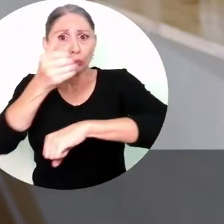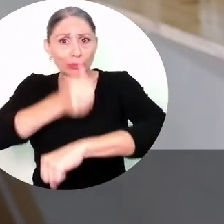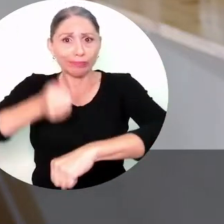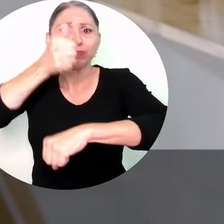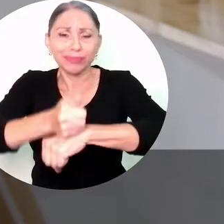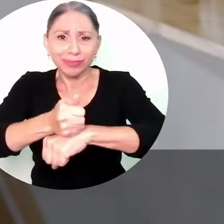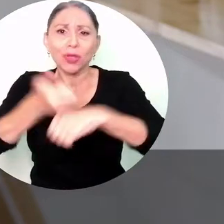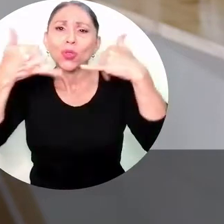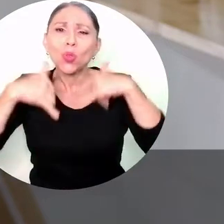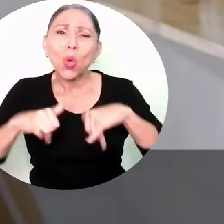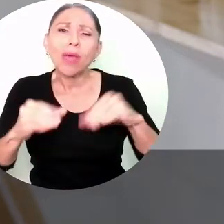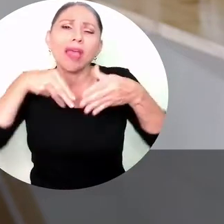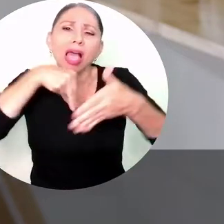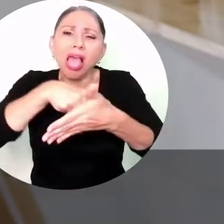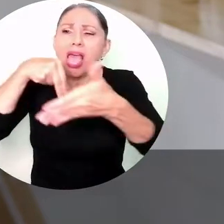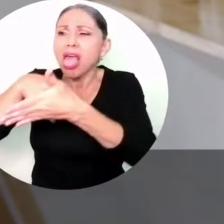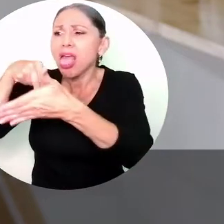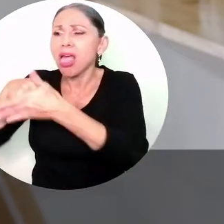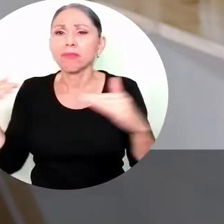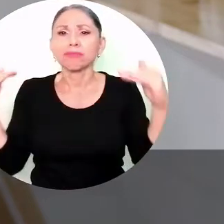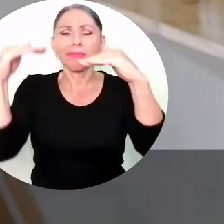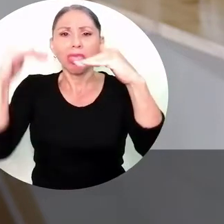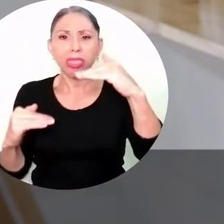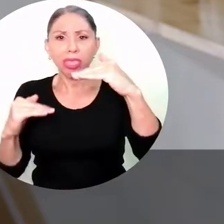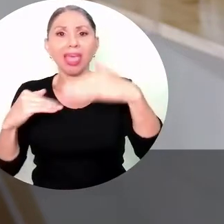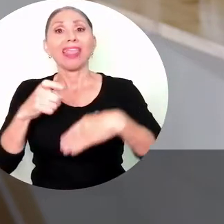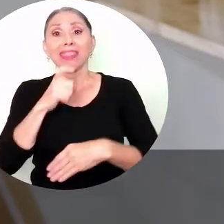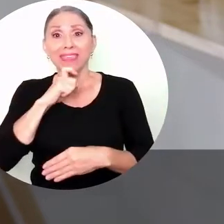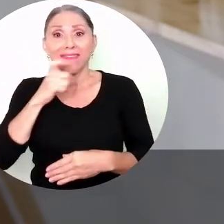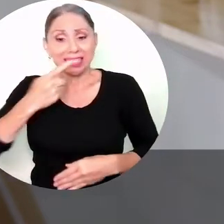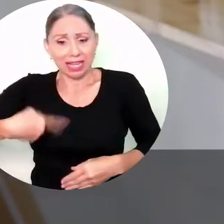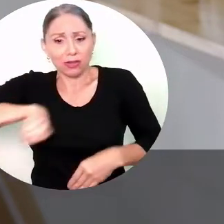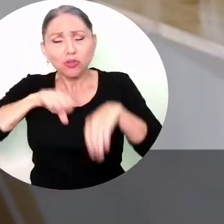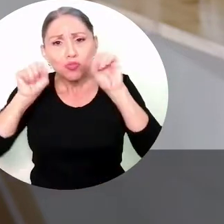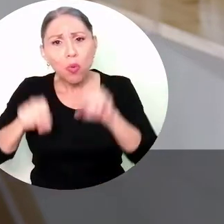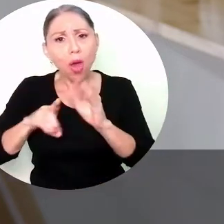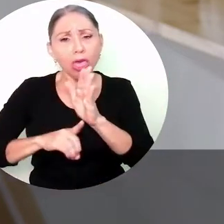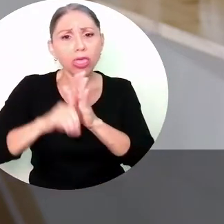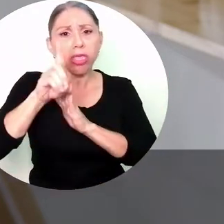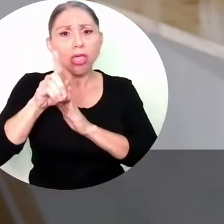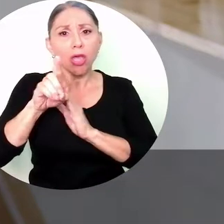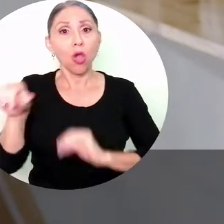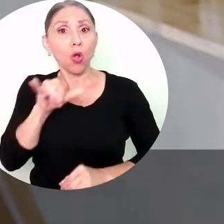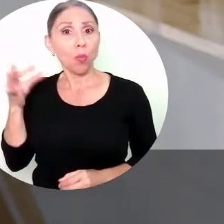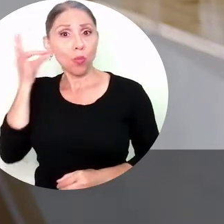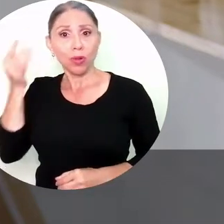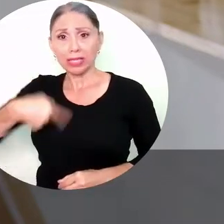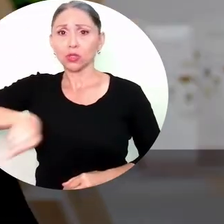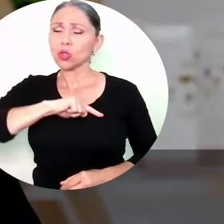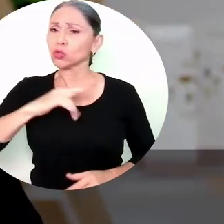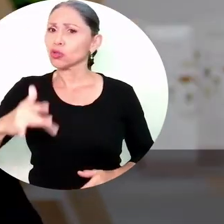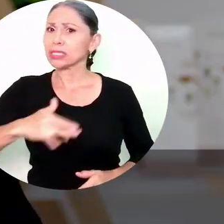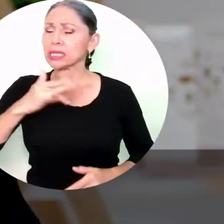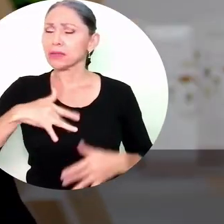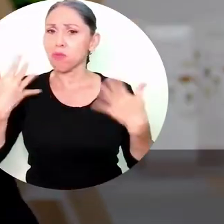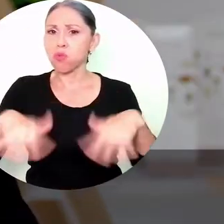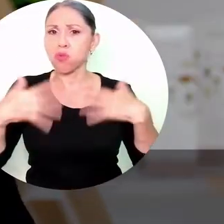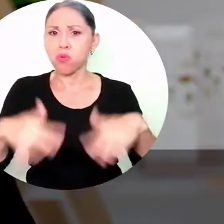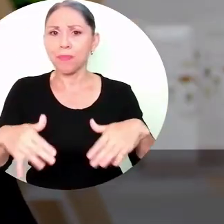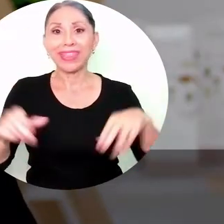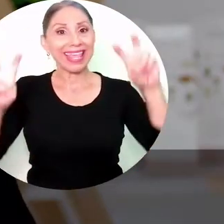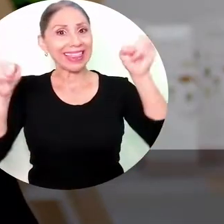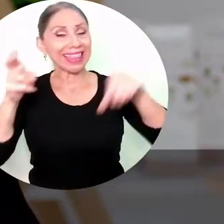muchas brechas y muchos obstáculos que nos dificultan el desarrollo de nuestro potencial. Como mujeres tenemos una sensibilidad enorme y por